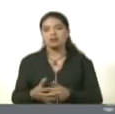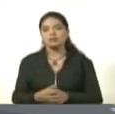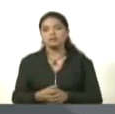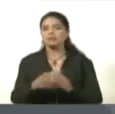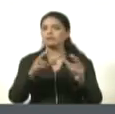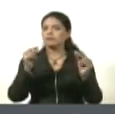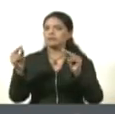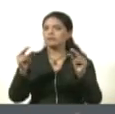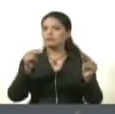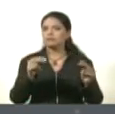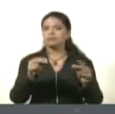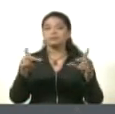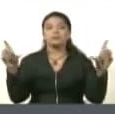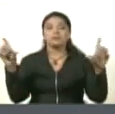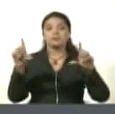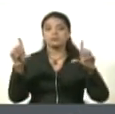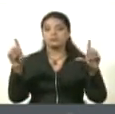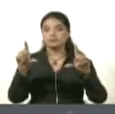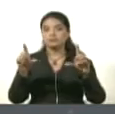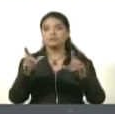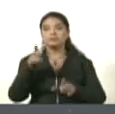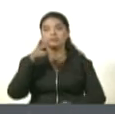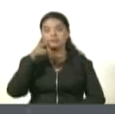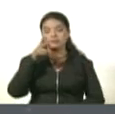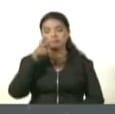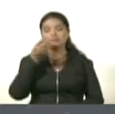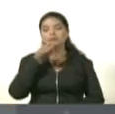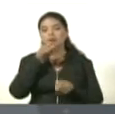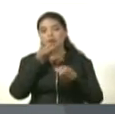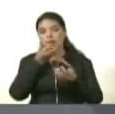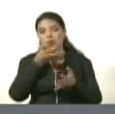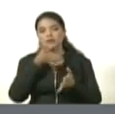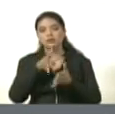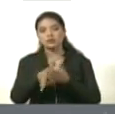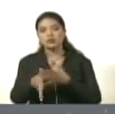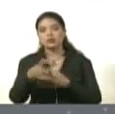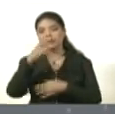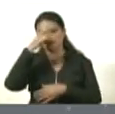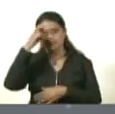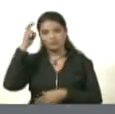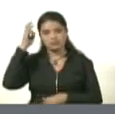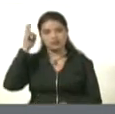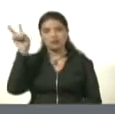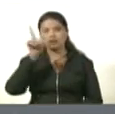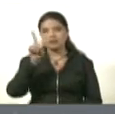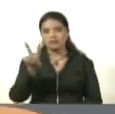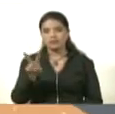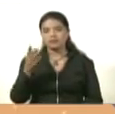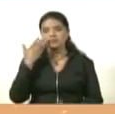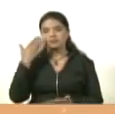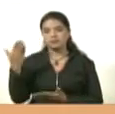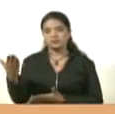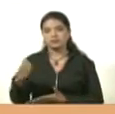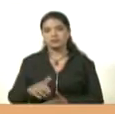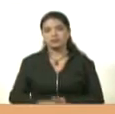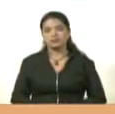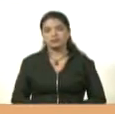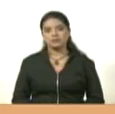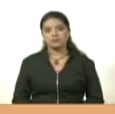converse con los medios de comunicación y dé su punto de vista como canciller de la República. Tiene la palabra el doctor.